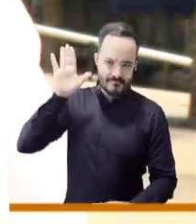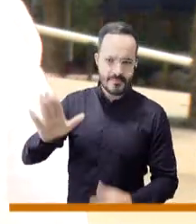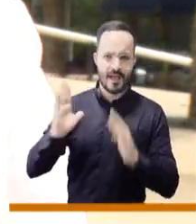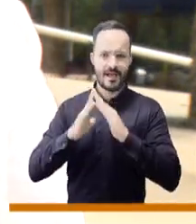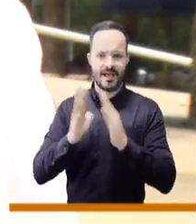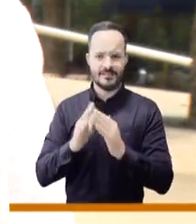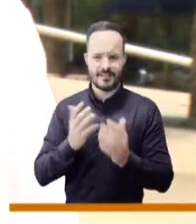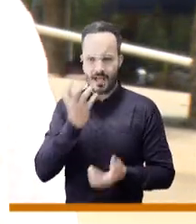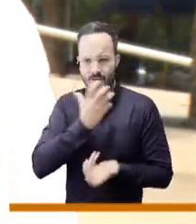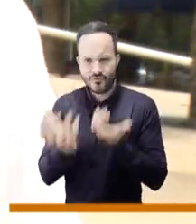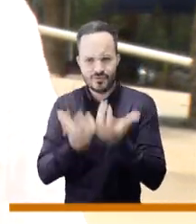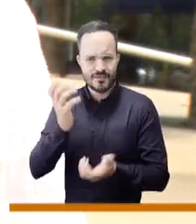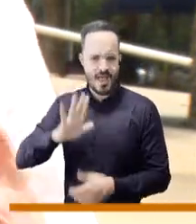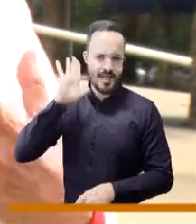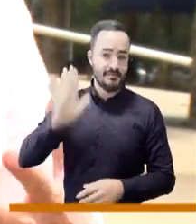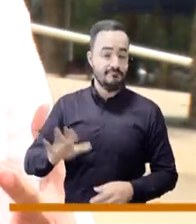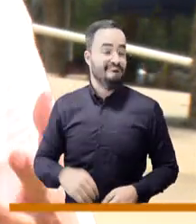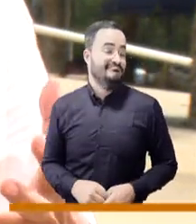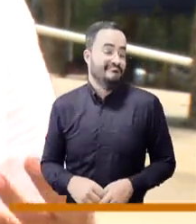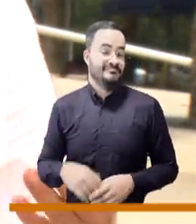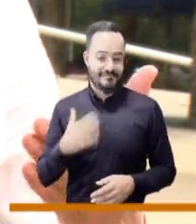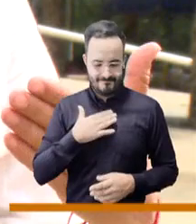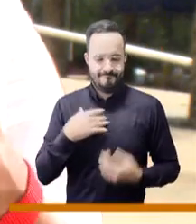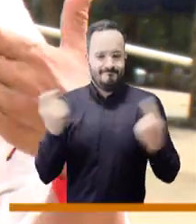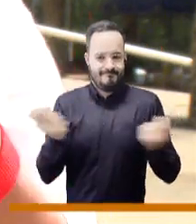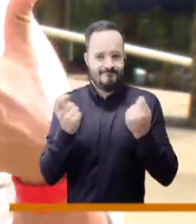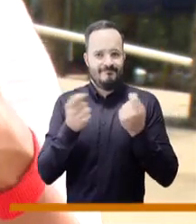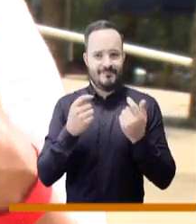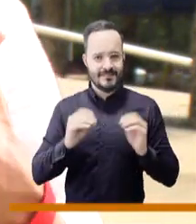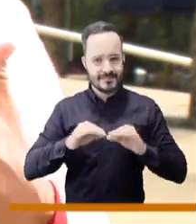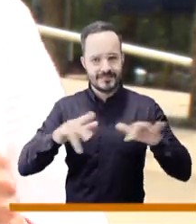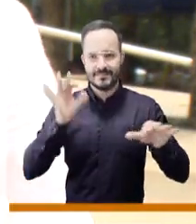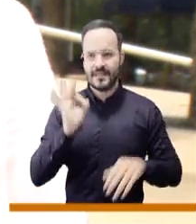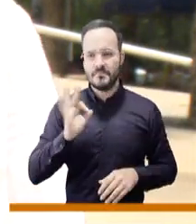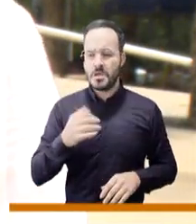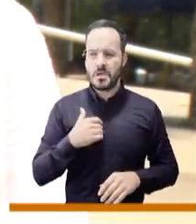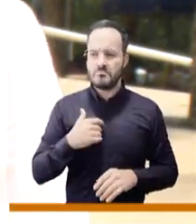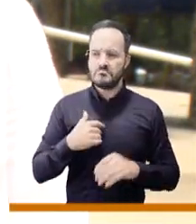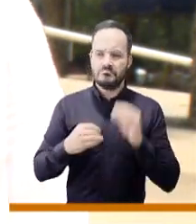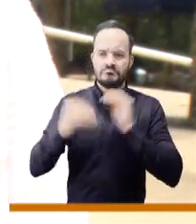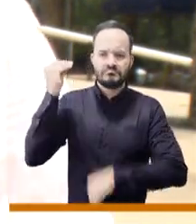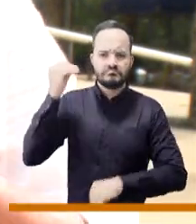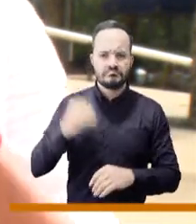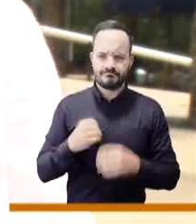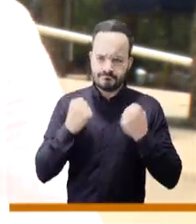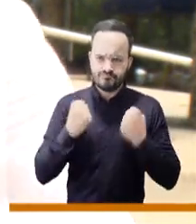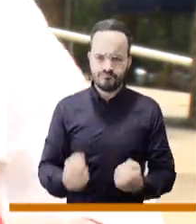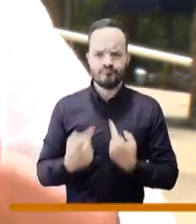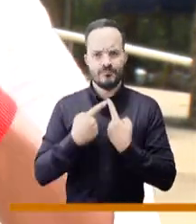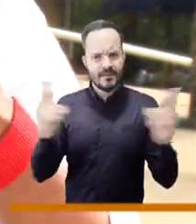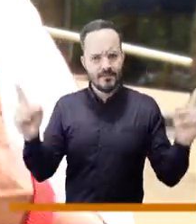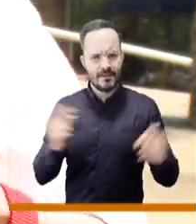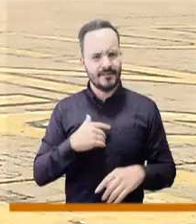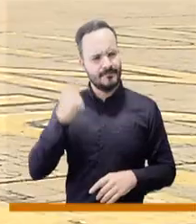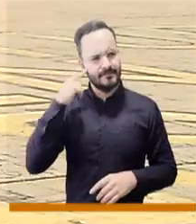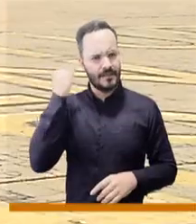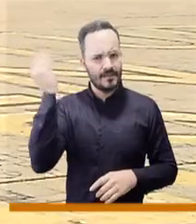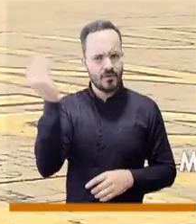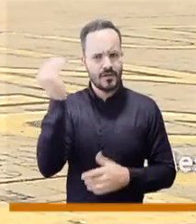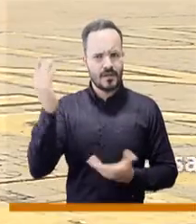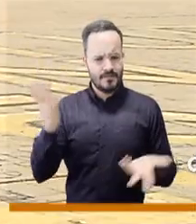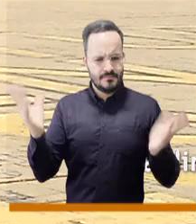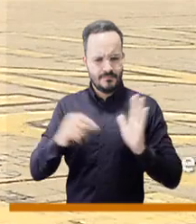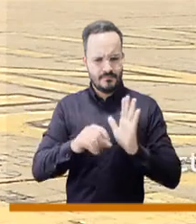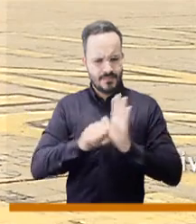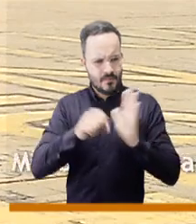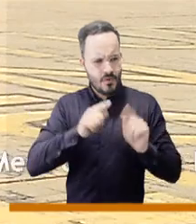digamos, nuestro mensaje hoy, esa es nuestra campaña. Pugnamos hoy a las ideas, por la representación y por los símbolos,